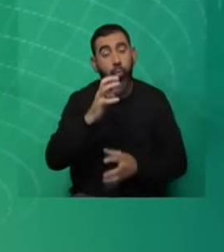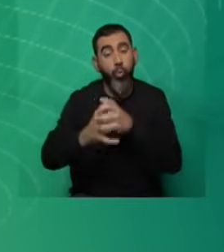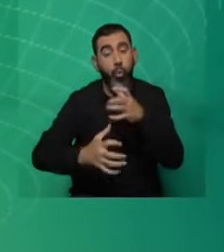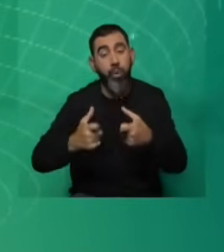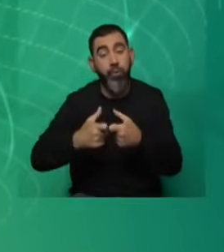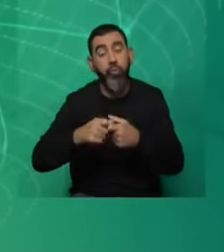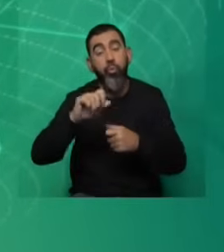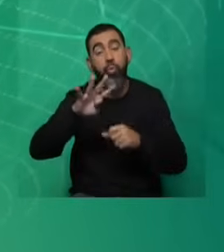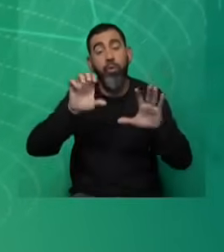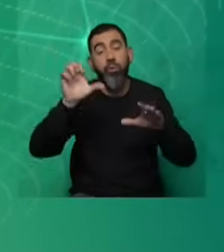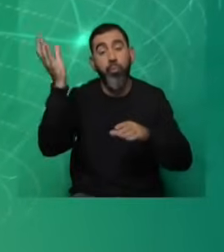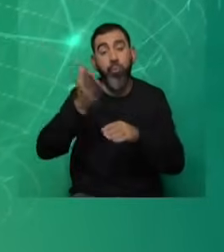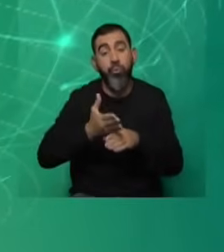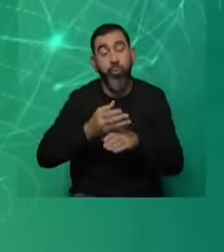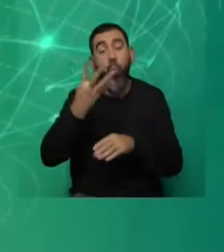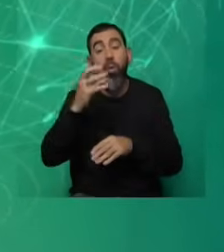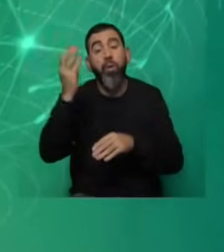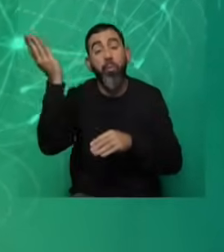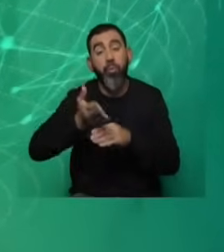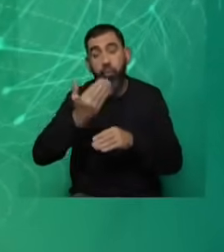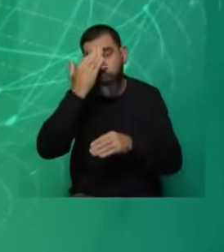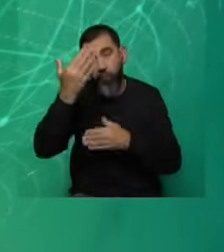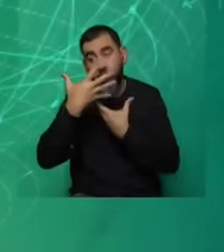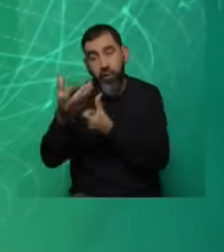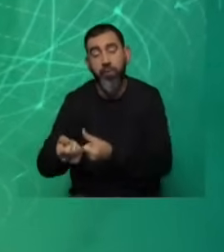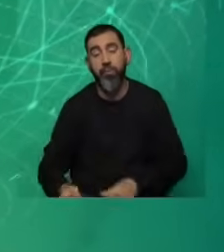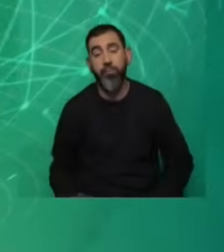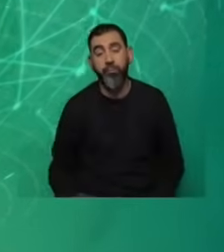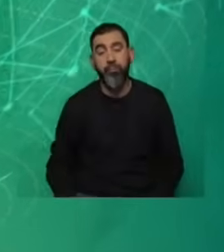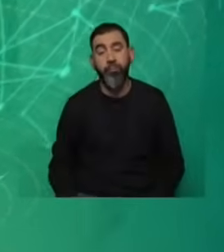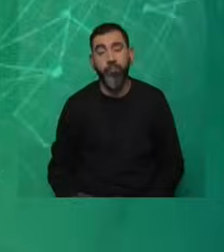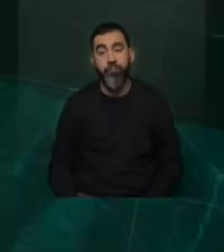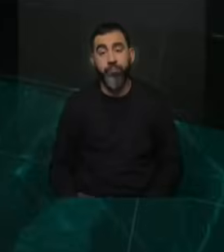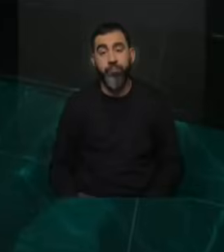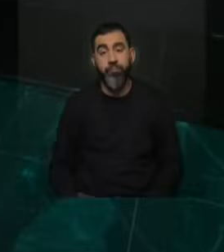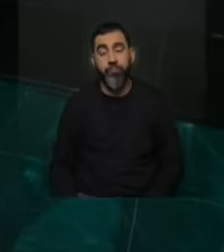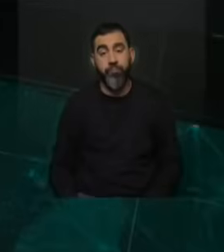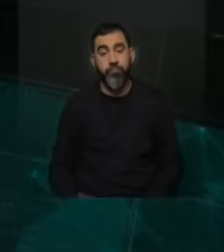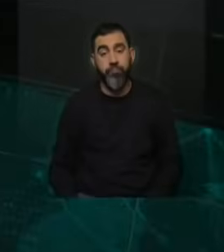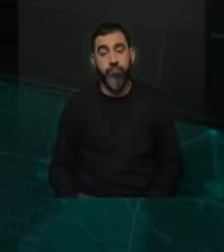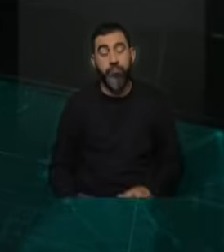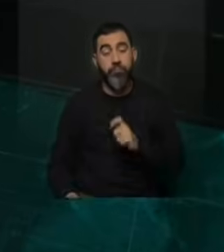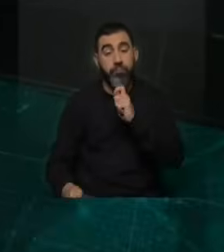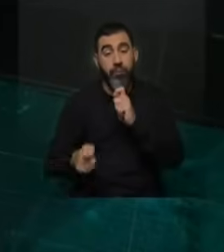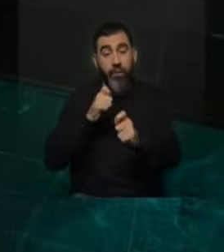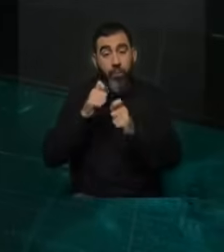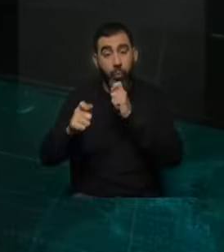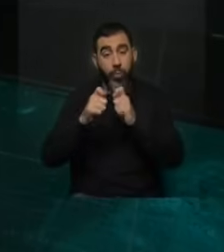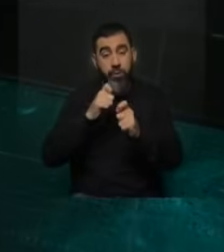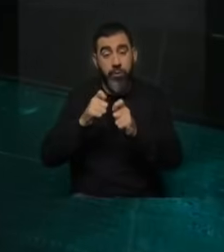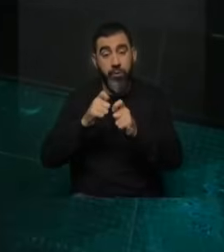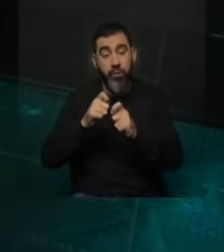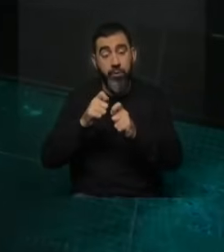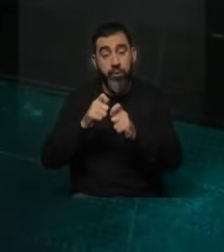lidera con 46 por ante un 40% que apoyaría al frente amplio esta encuesta de cifra fue